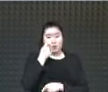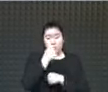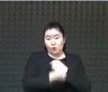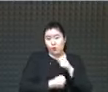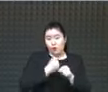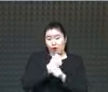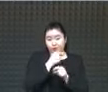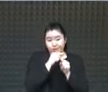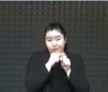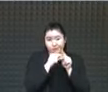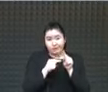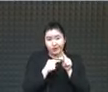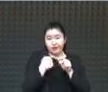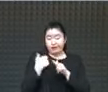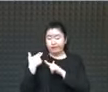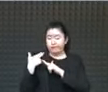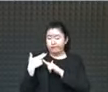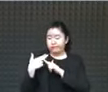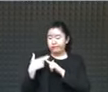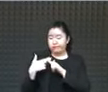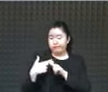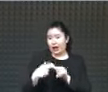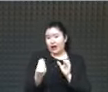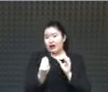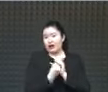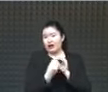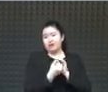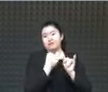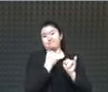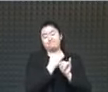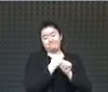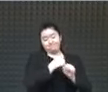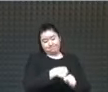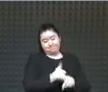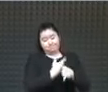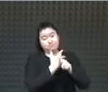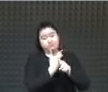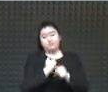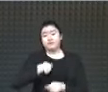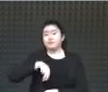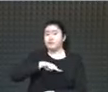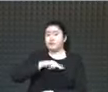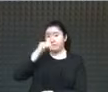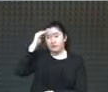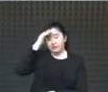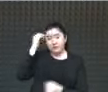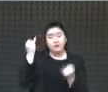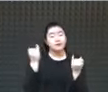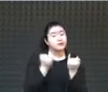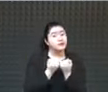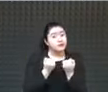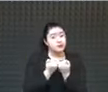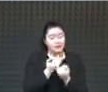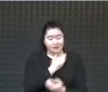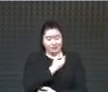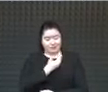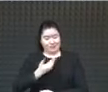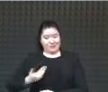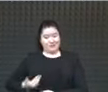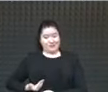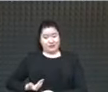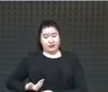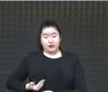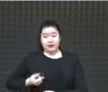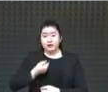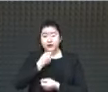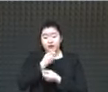la pandemia. Y creemos también nosotros, coincidimos ahí con el presidente de la República, con los propios niños y niñas que